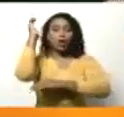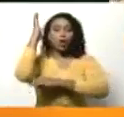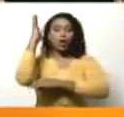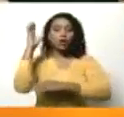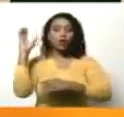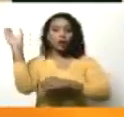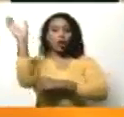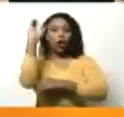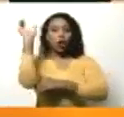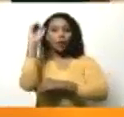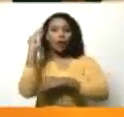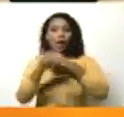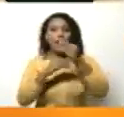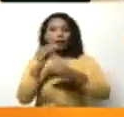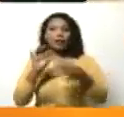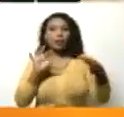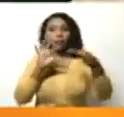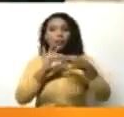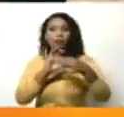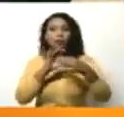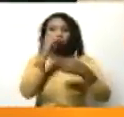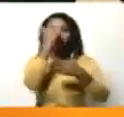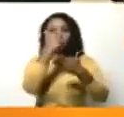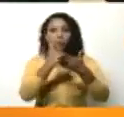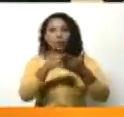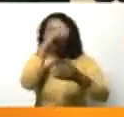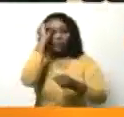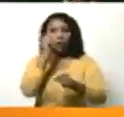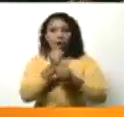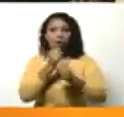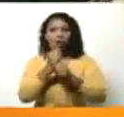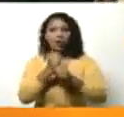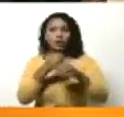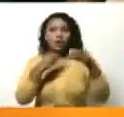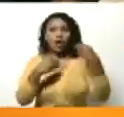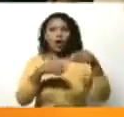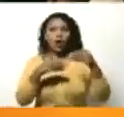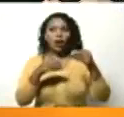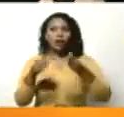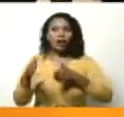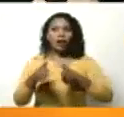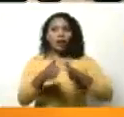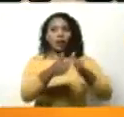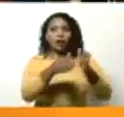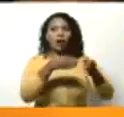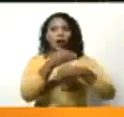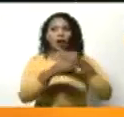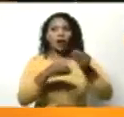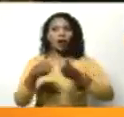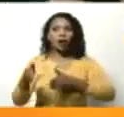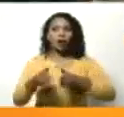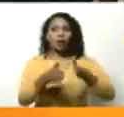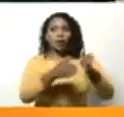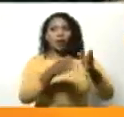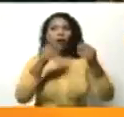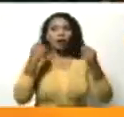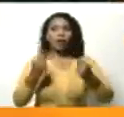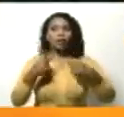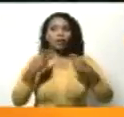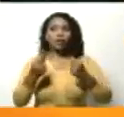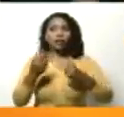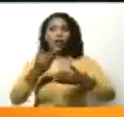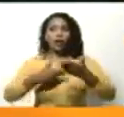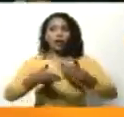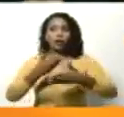para precisamente establecer esas pautas de trabajo, esa hoja de ruta que va a allanar el camino para la reactivación de las